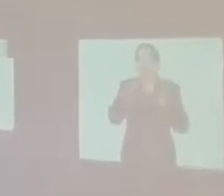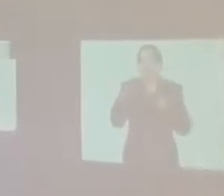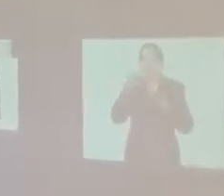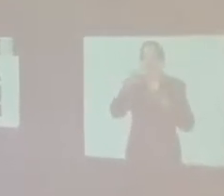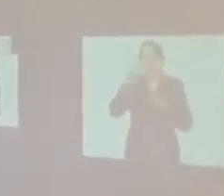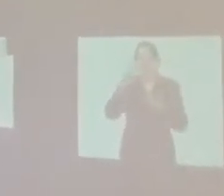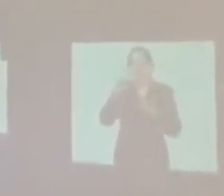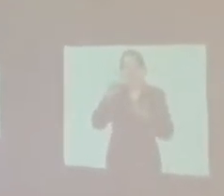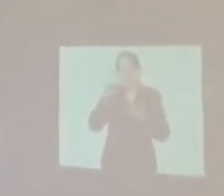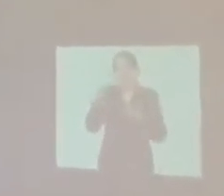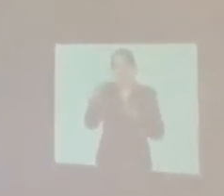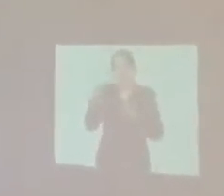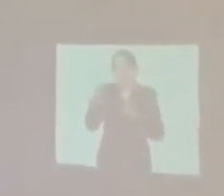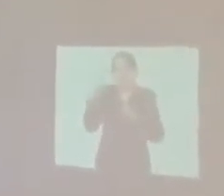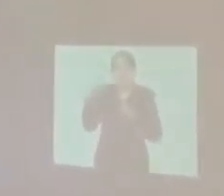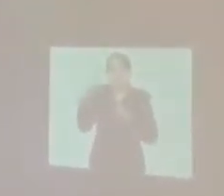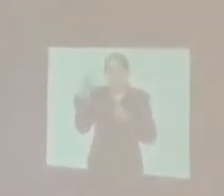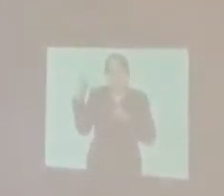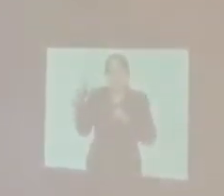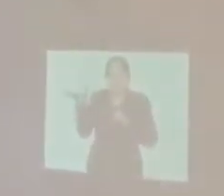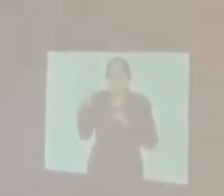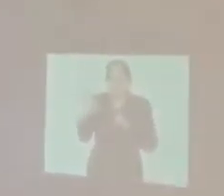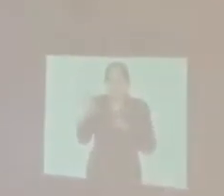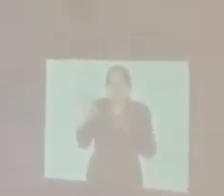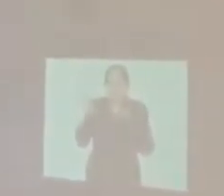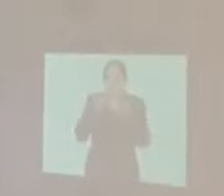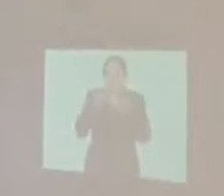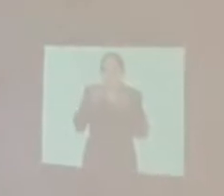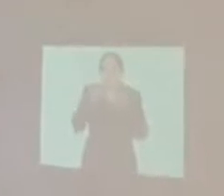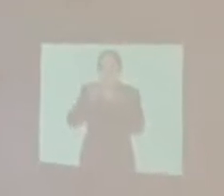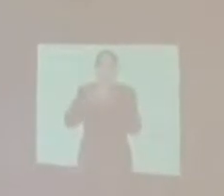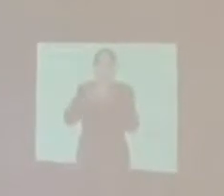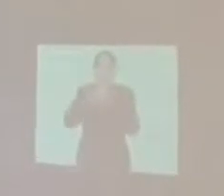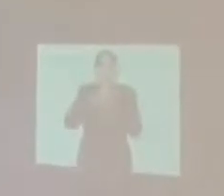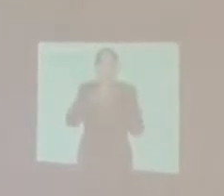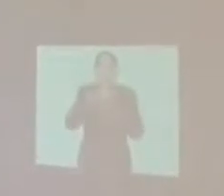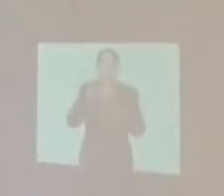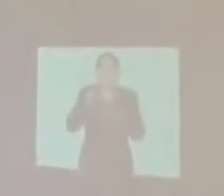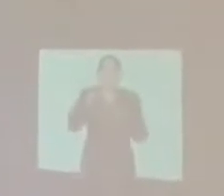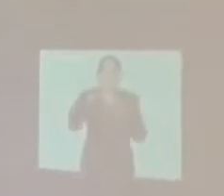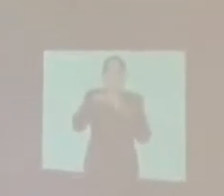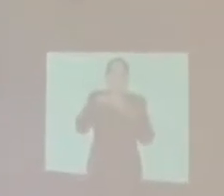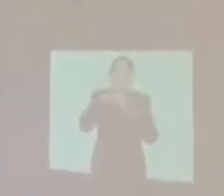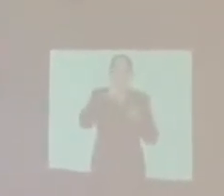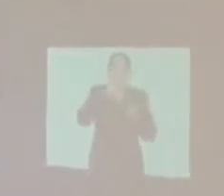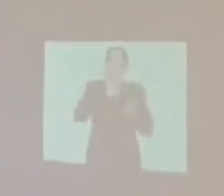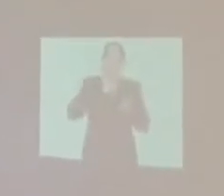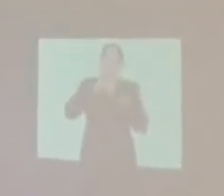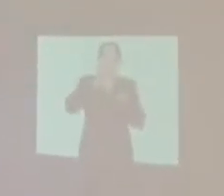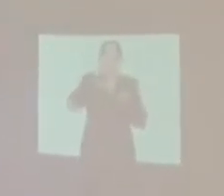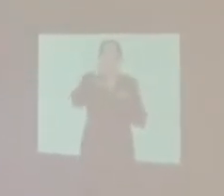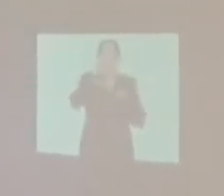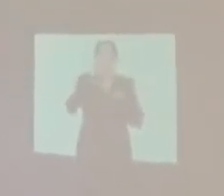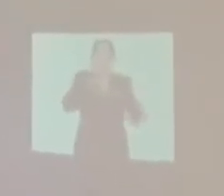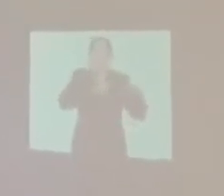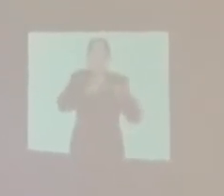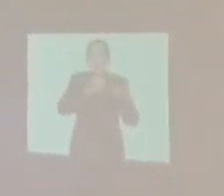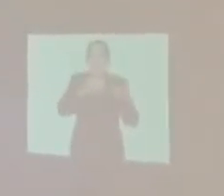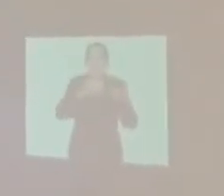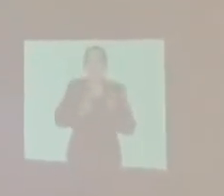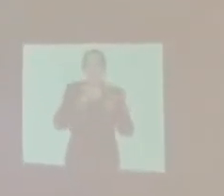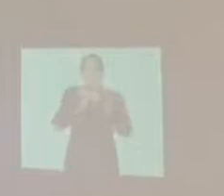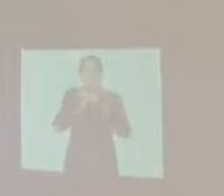en vivo, pues la enfocamos, el cual dice para que siga la transformación, Jaitas es